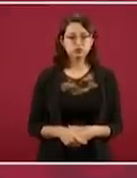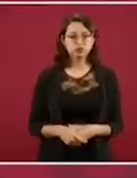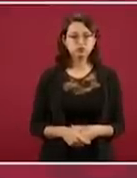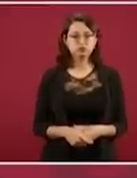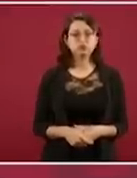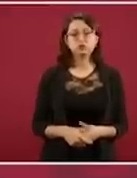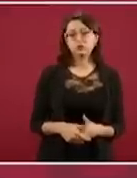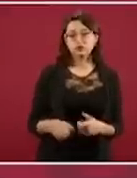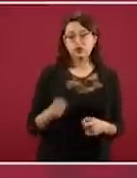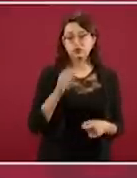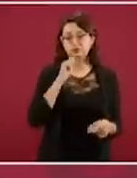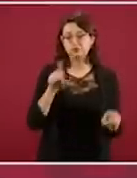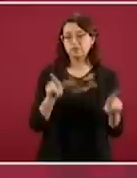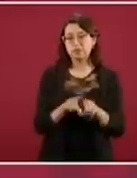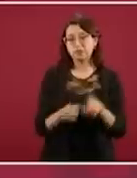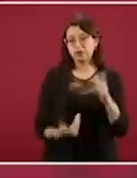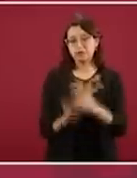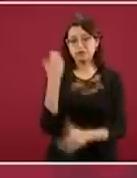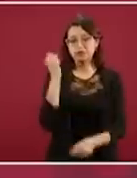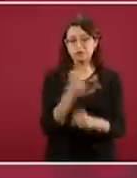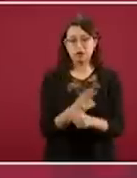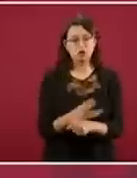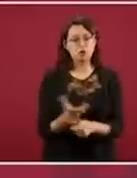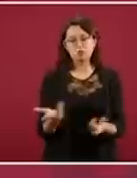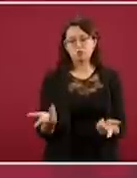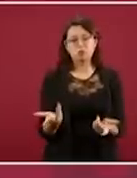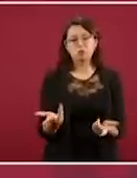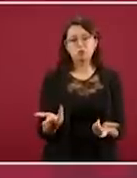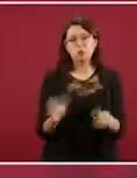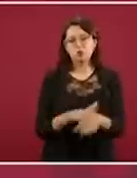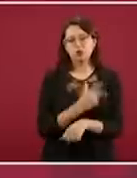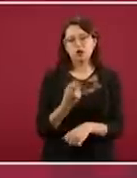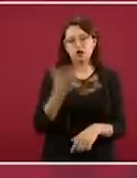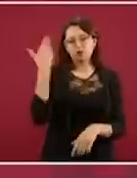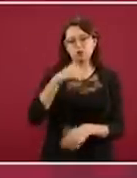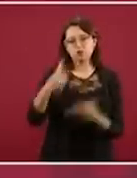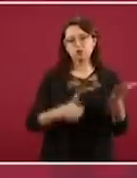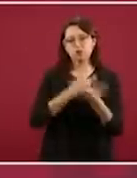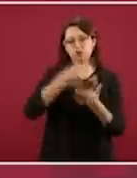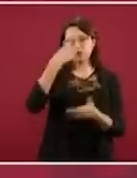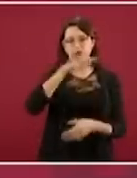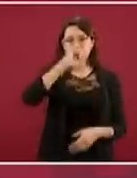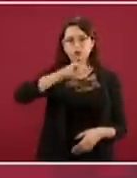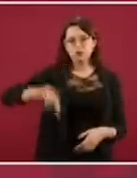cuando fui jefe de gobierno era parecido a lo que hacemos ahora.